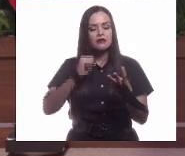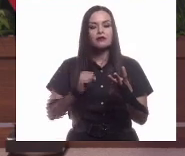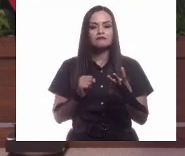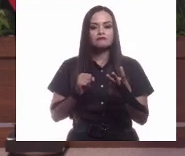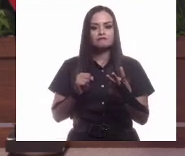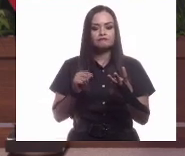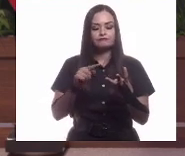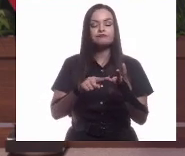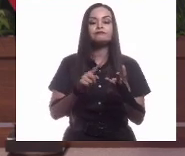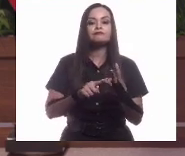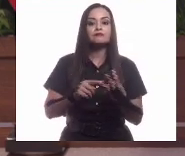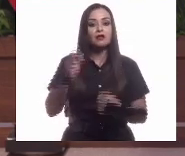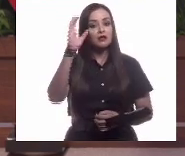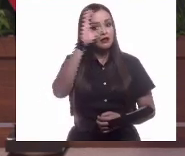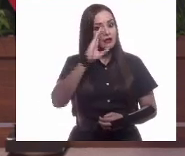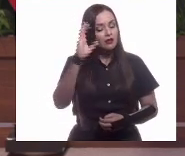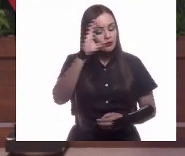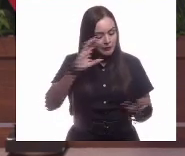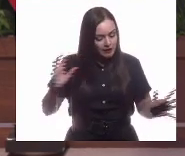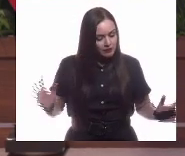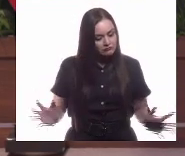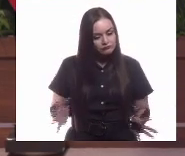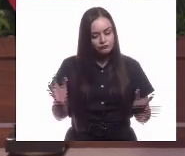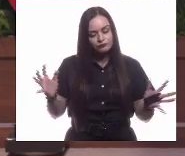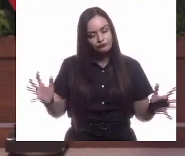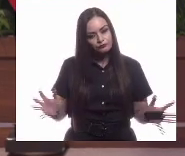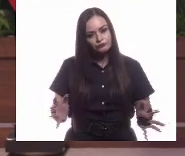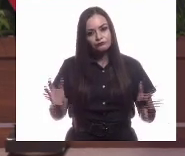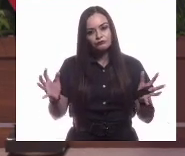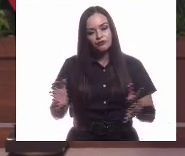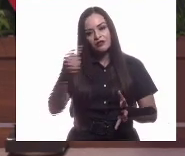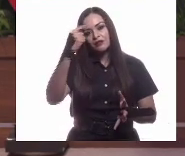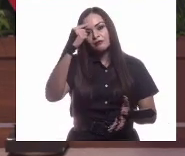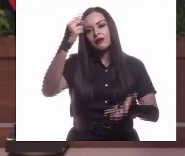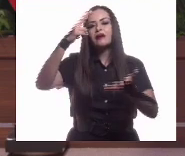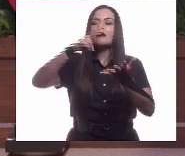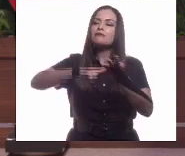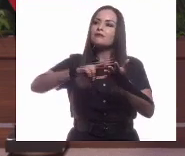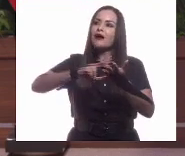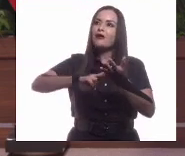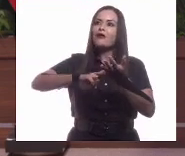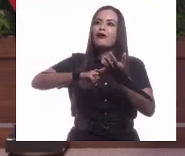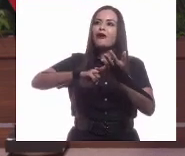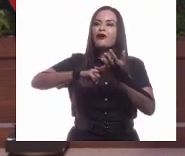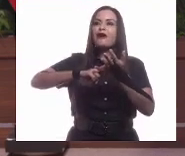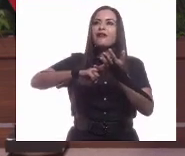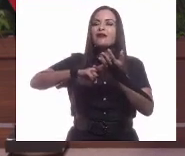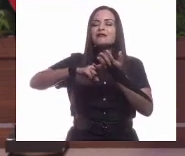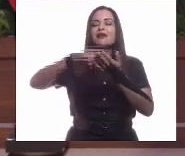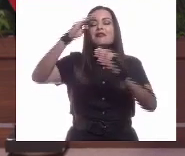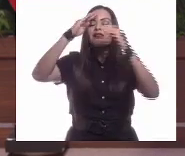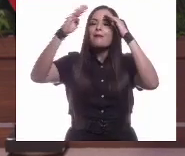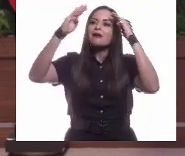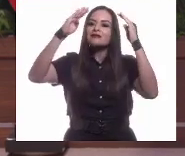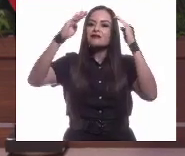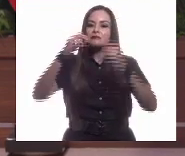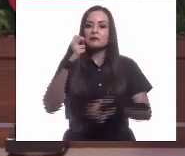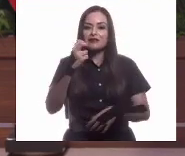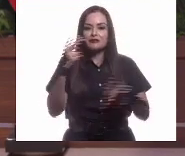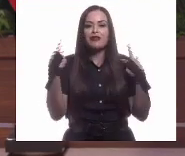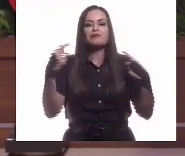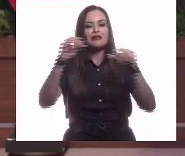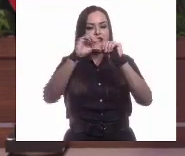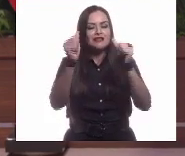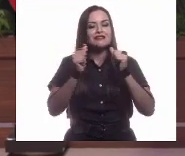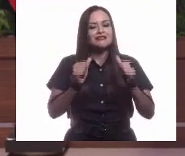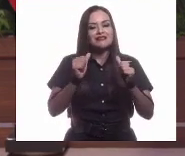La cultura fomenta los mejores valores intelectuales del ser humano. Por eso los artistas dicen que alimenta el